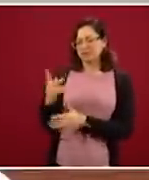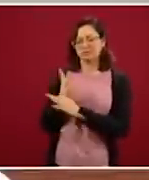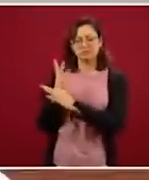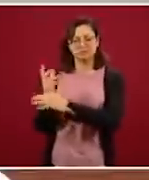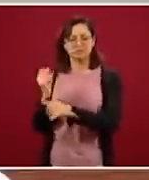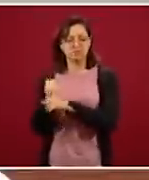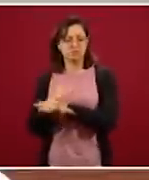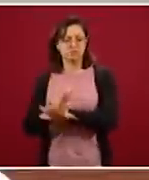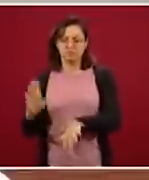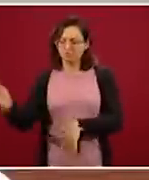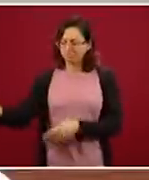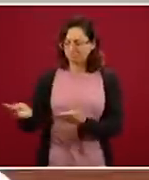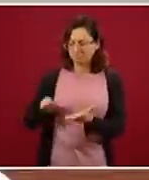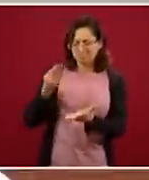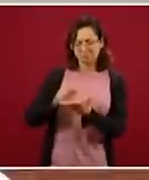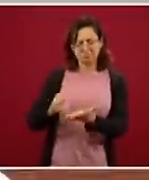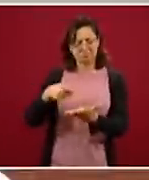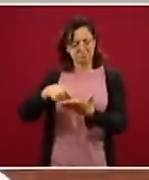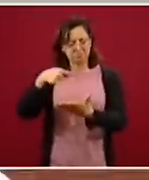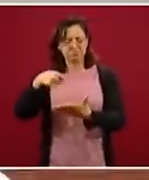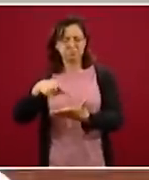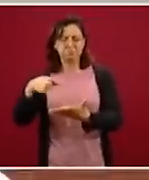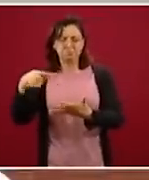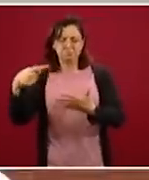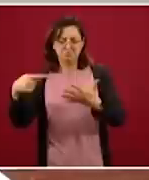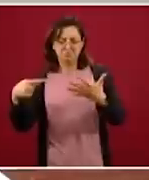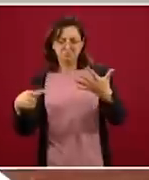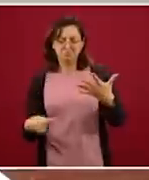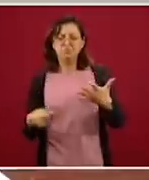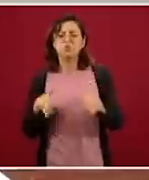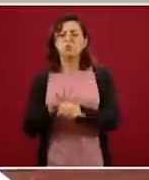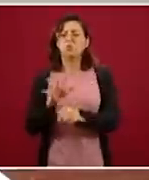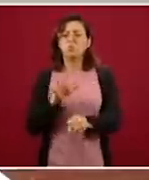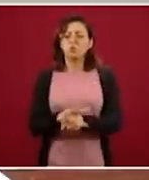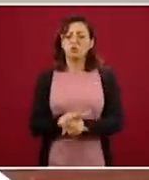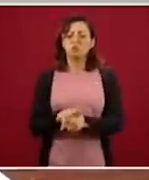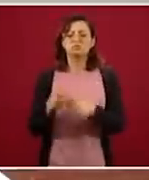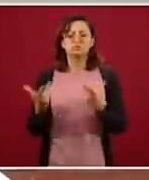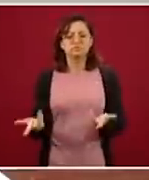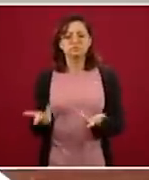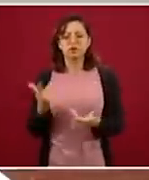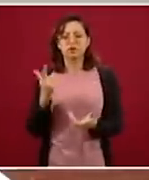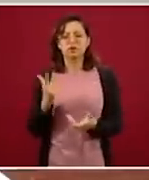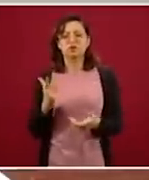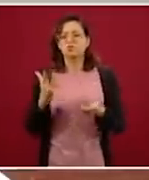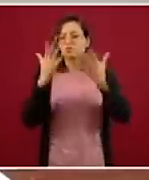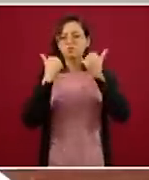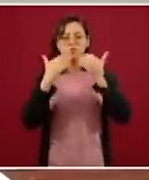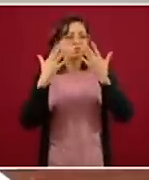información respecto a esos casos, particularmente en aquellos casos donde no habían localizado